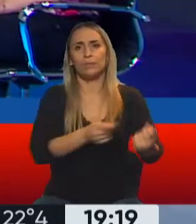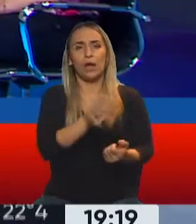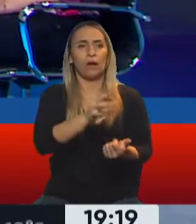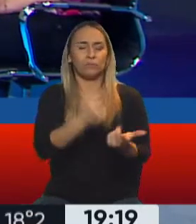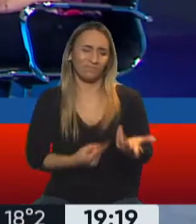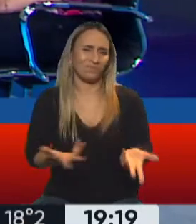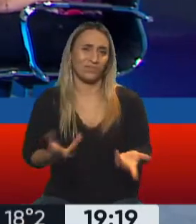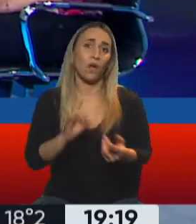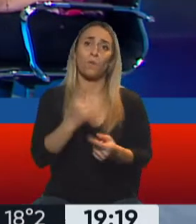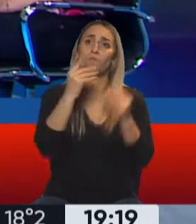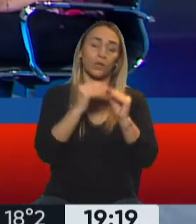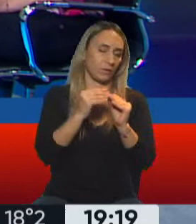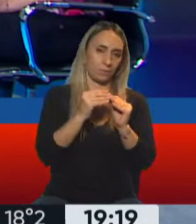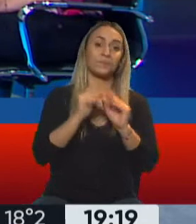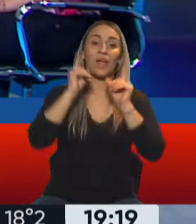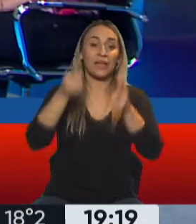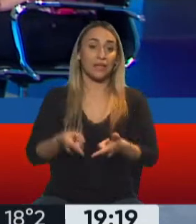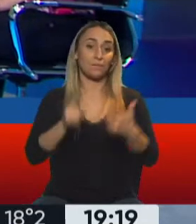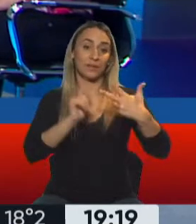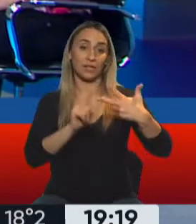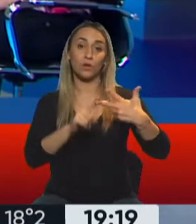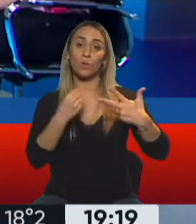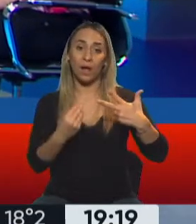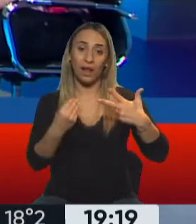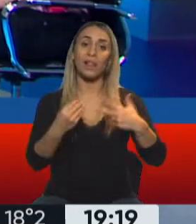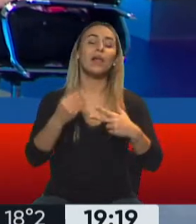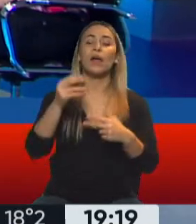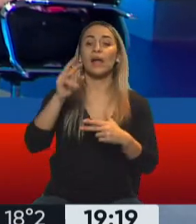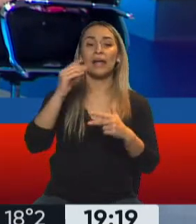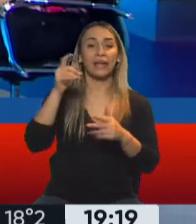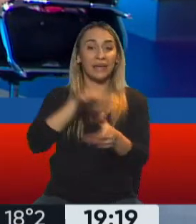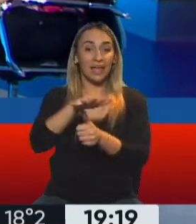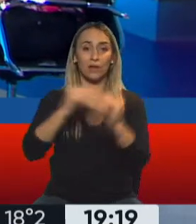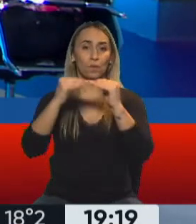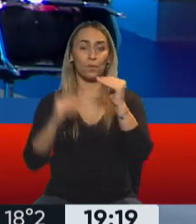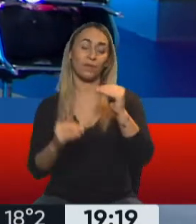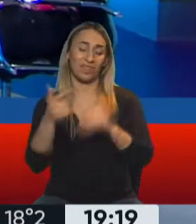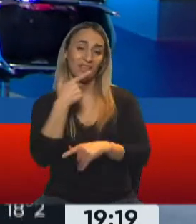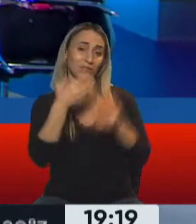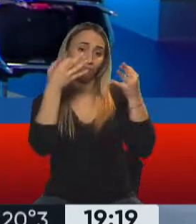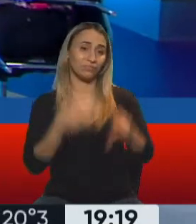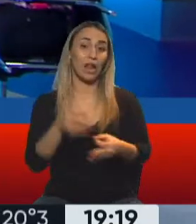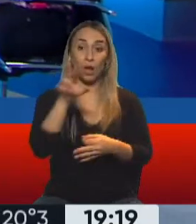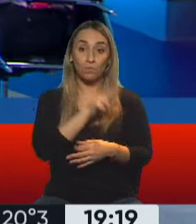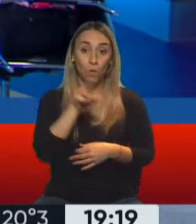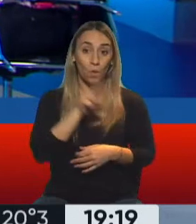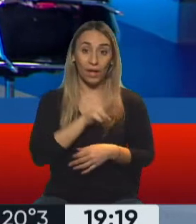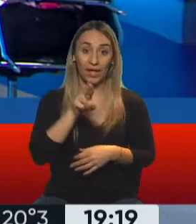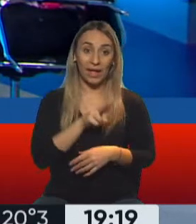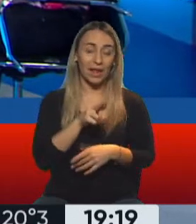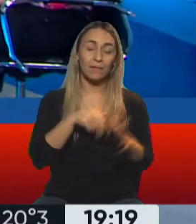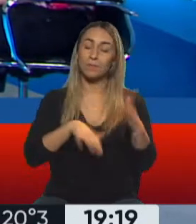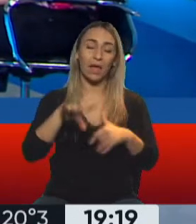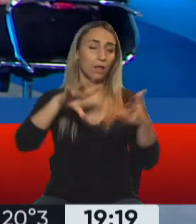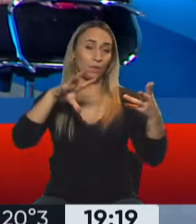es la desigualdad de género en el trabajo, que dice, bueno, las mujeres fueron efectivamente las más